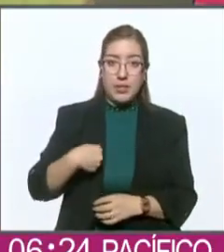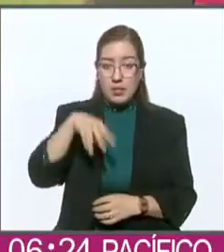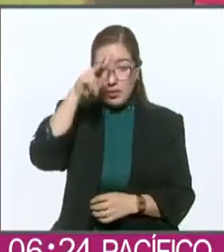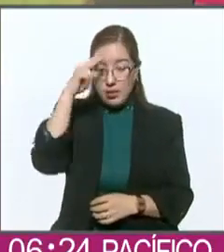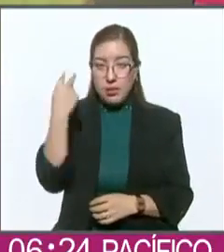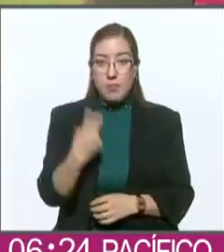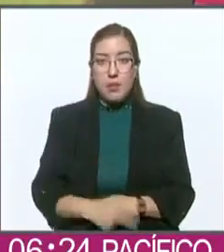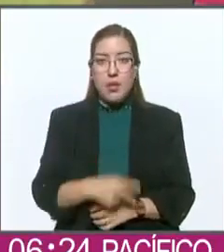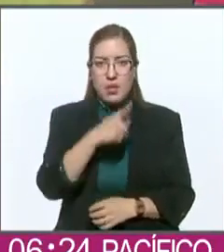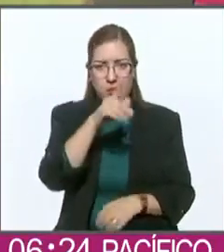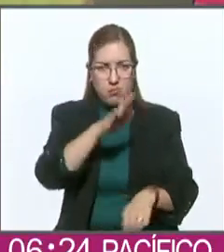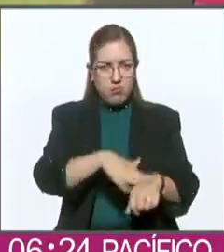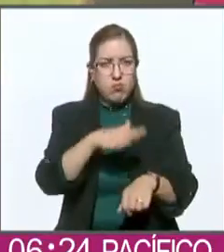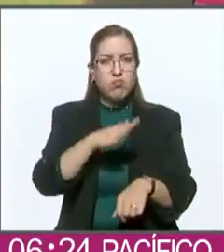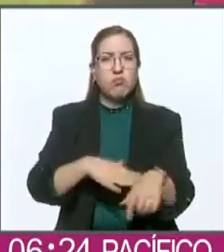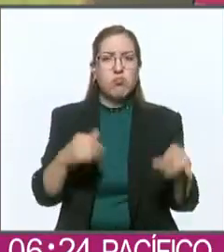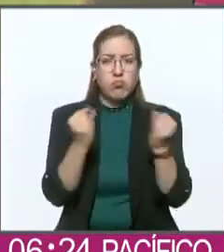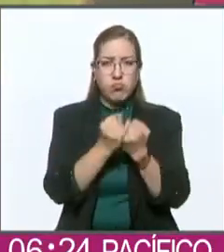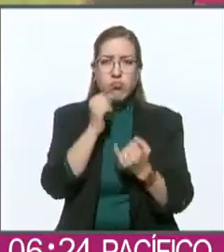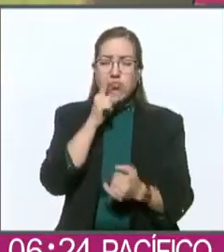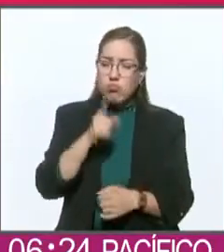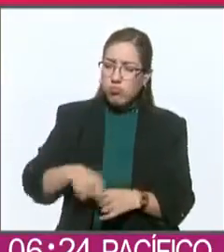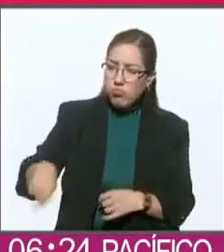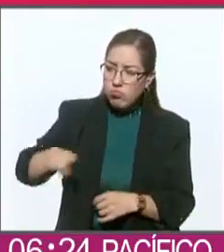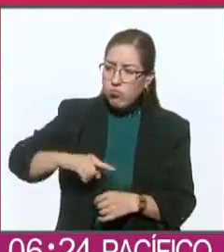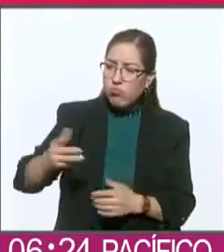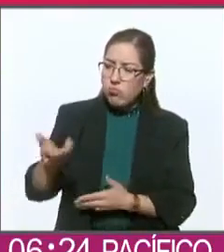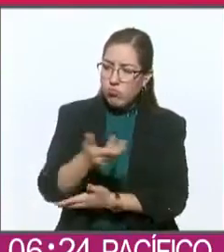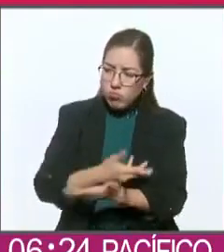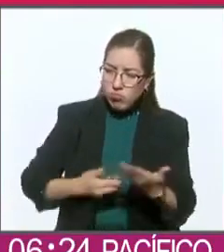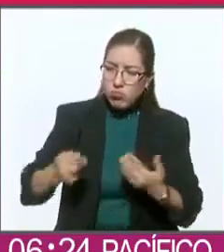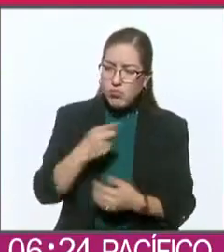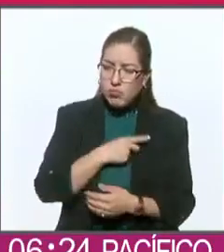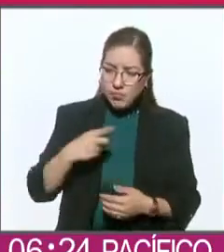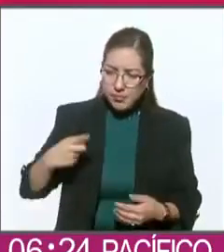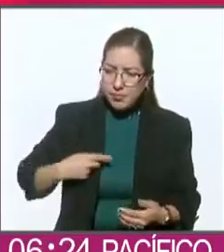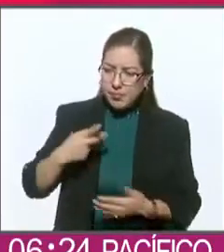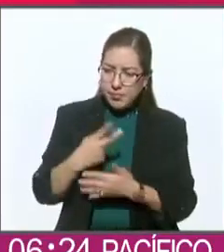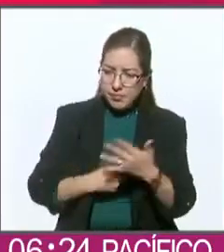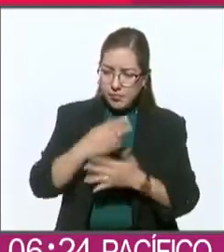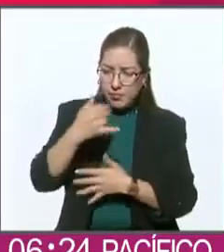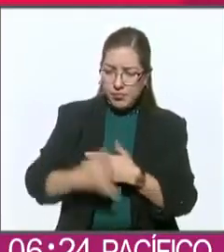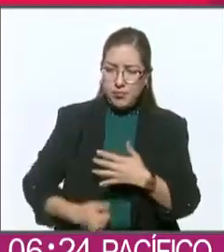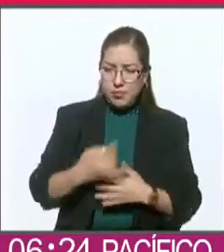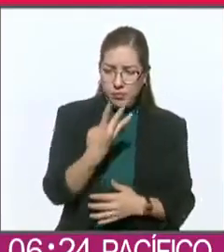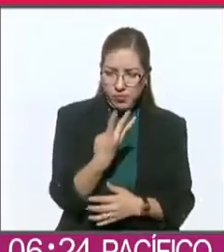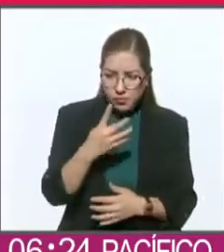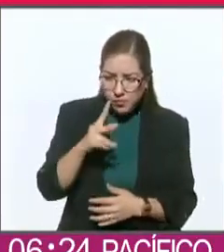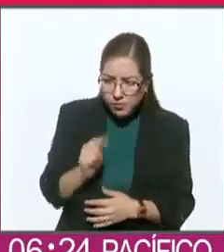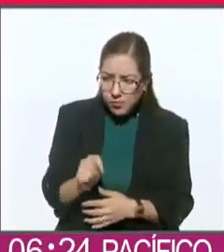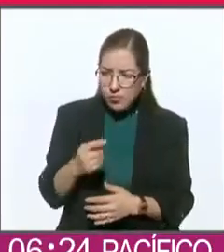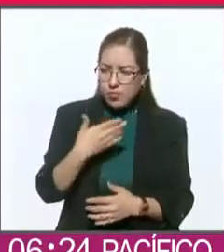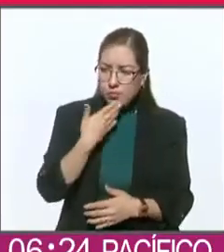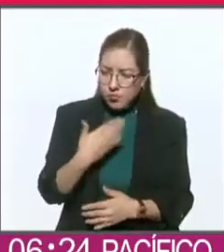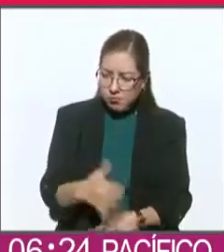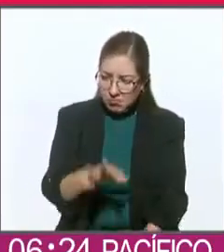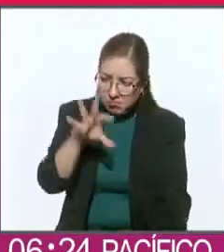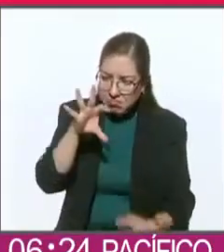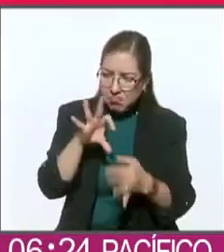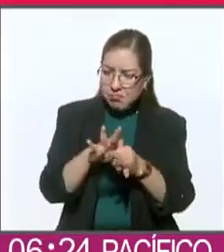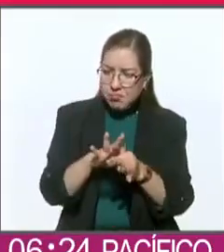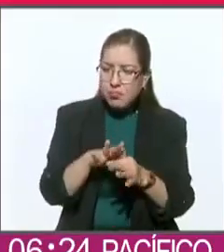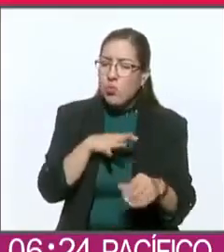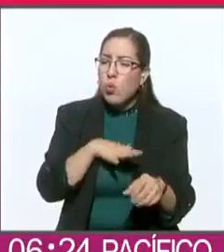se ha hecho un llamado al Congreso para ser congruentes con el proyecto de nación de la Cuarta Transformación. ¿Cuáles serían